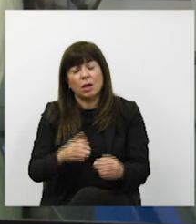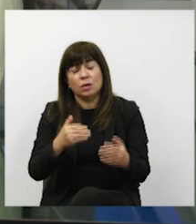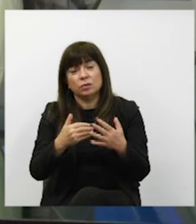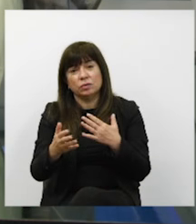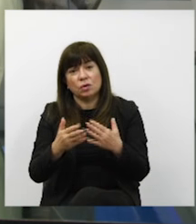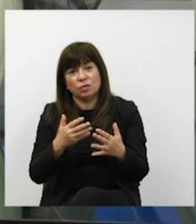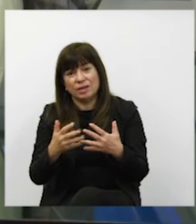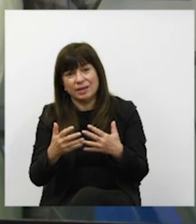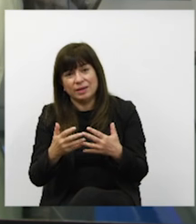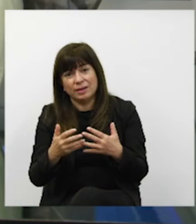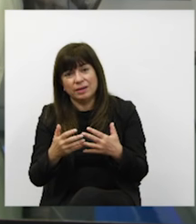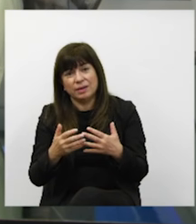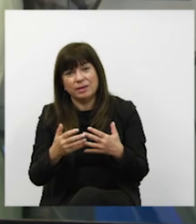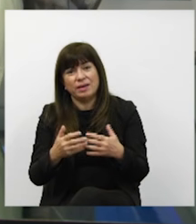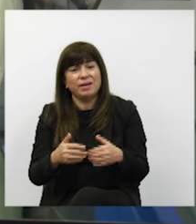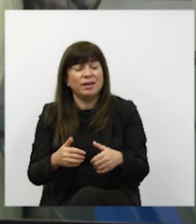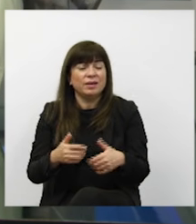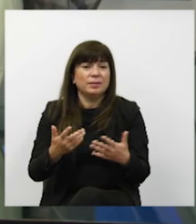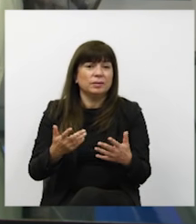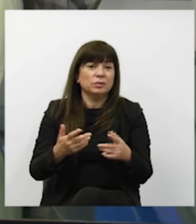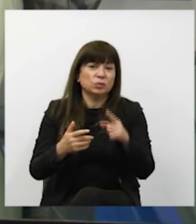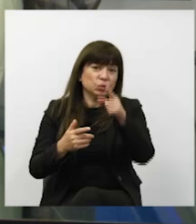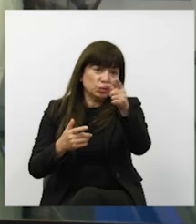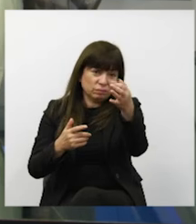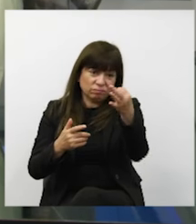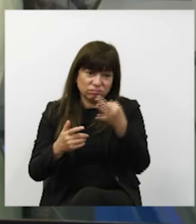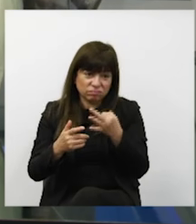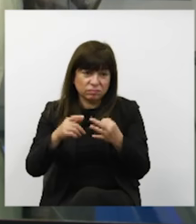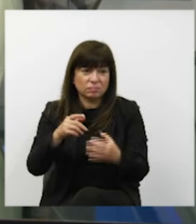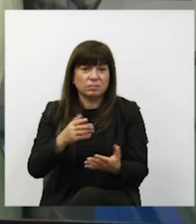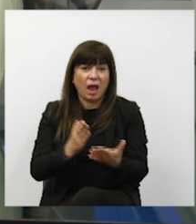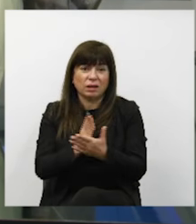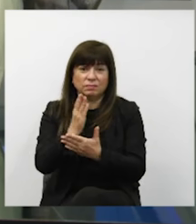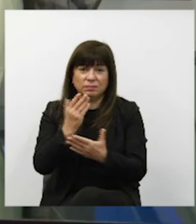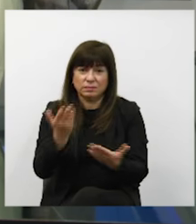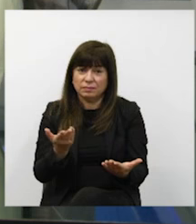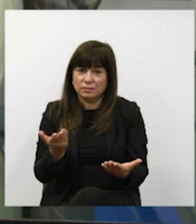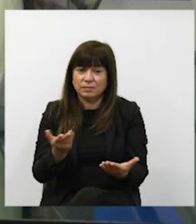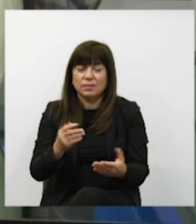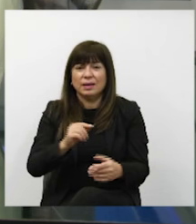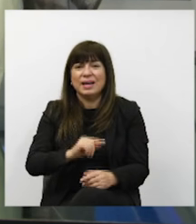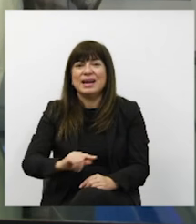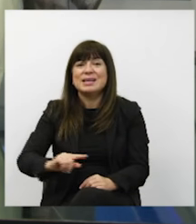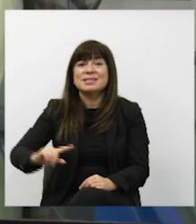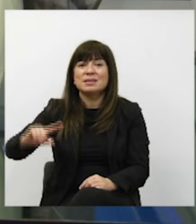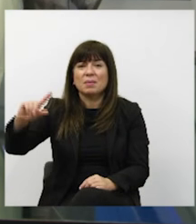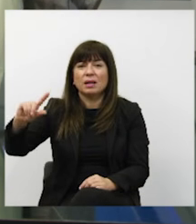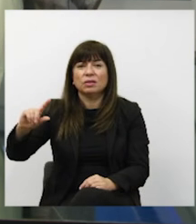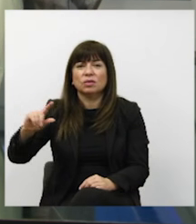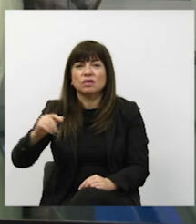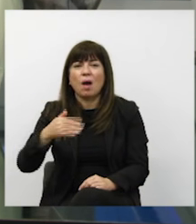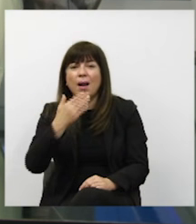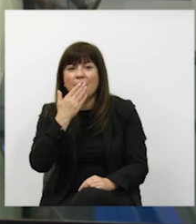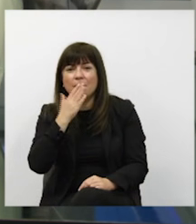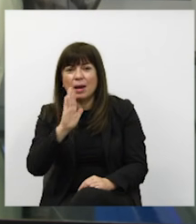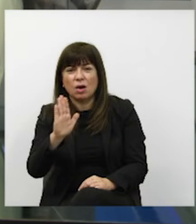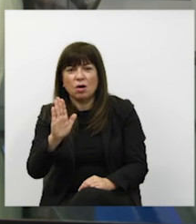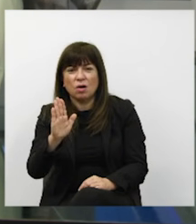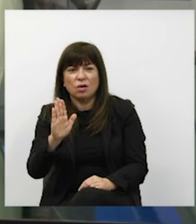donde, porque bien decía Bernardo en la introducción, el crecimiento es el mejor,